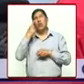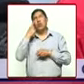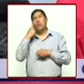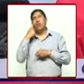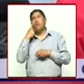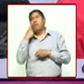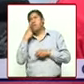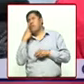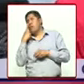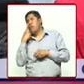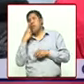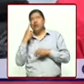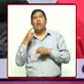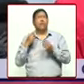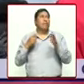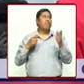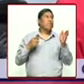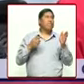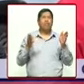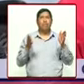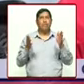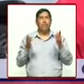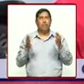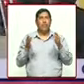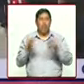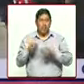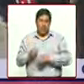conocimiento de cómo apagar un incendio, tal vez con un extintor.